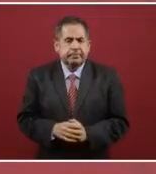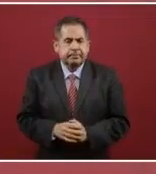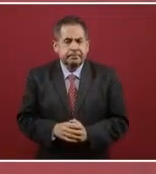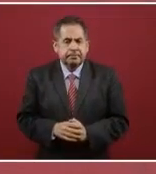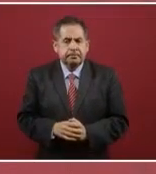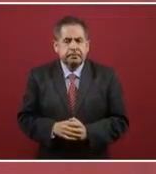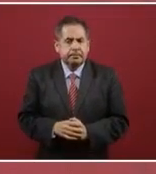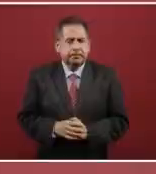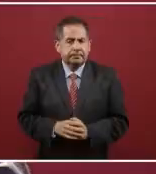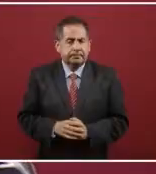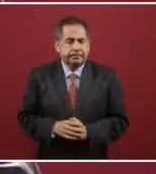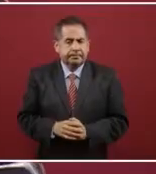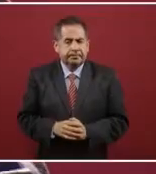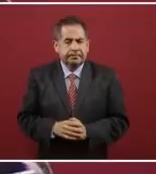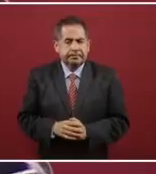que